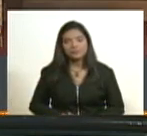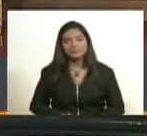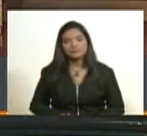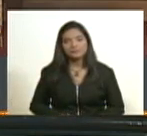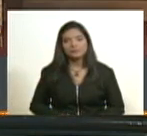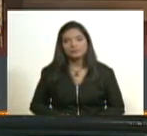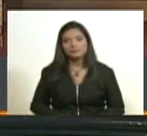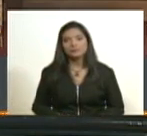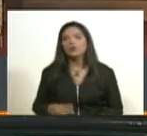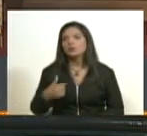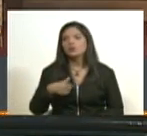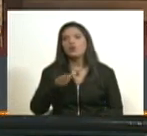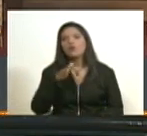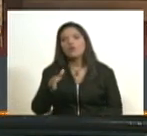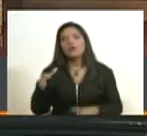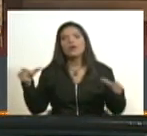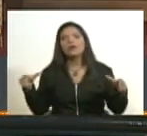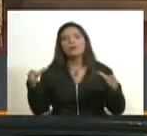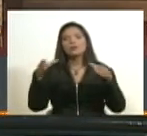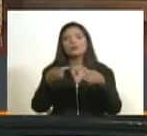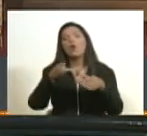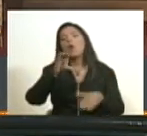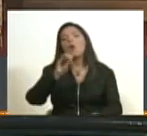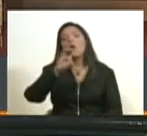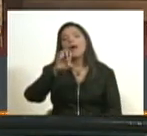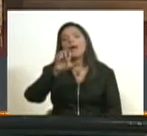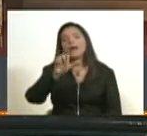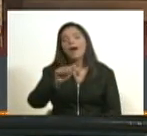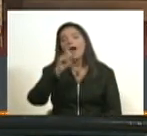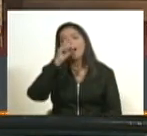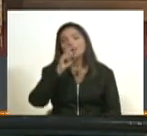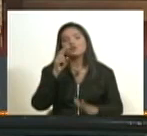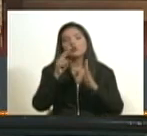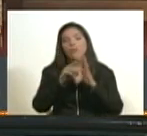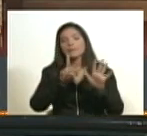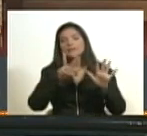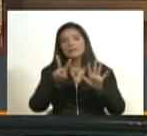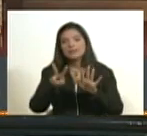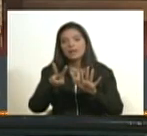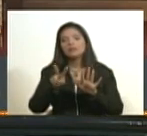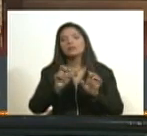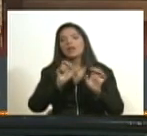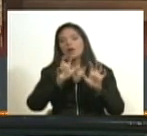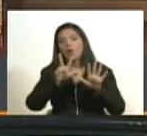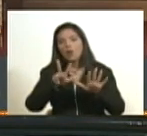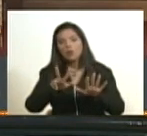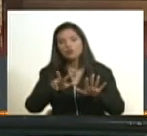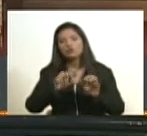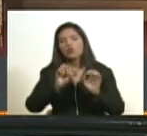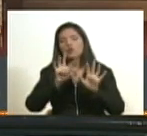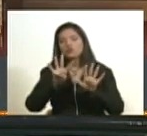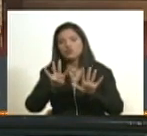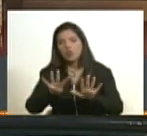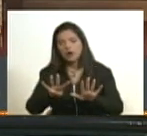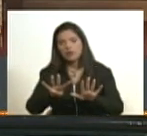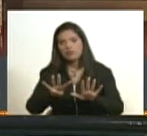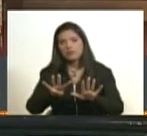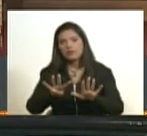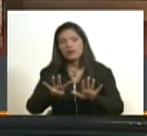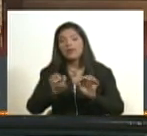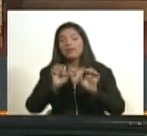Yo asistí a la Asamblea General de la OEA en el año 2007, 8, 9, 10,